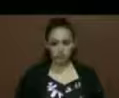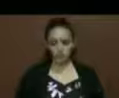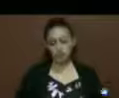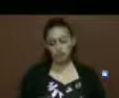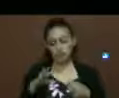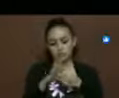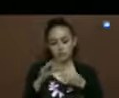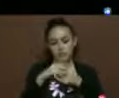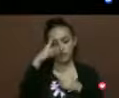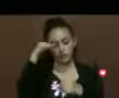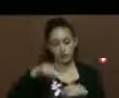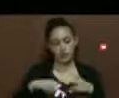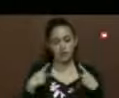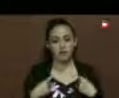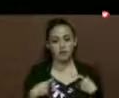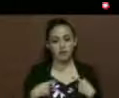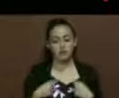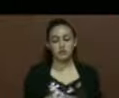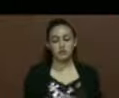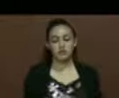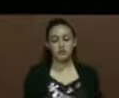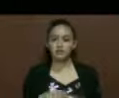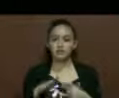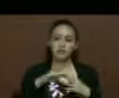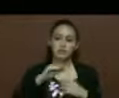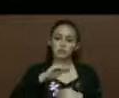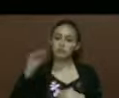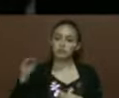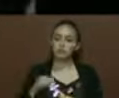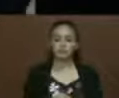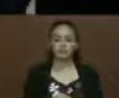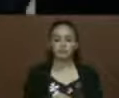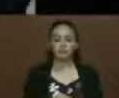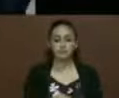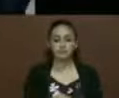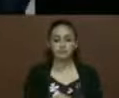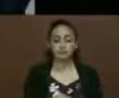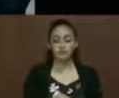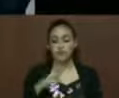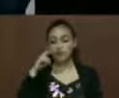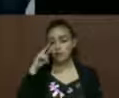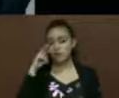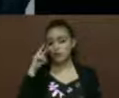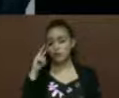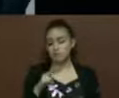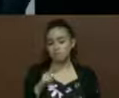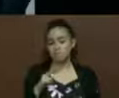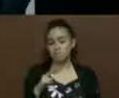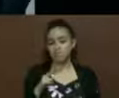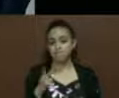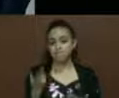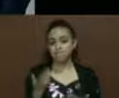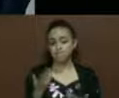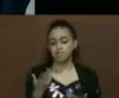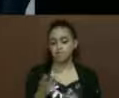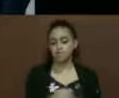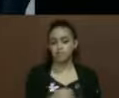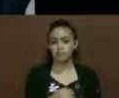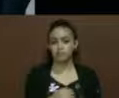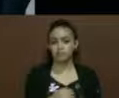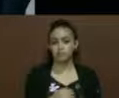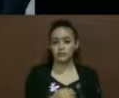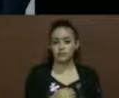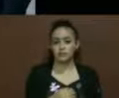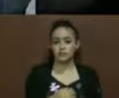dieron origen para que nuestros paisanos se fueran. Y las proyecciones, por cierto, el